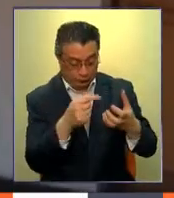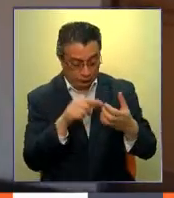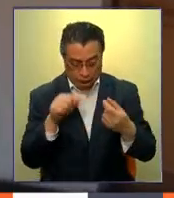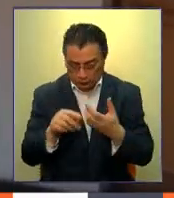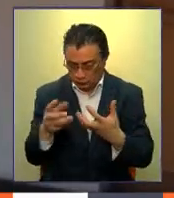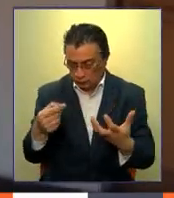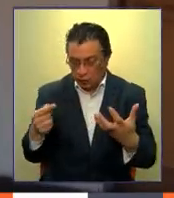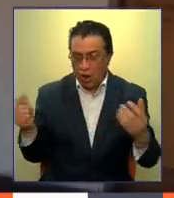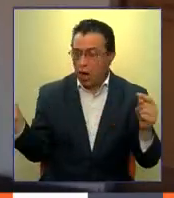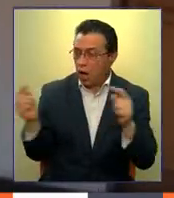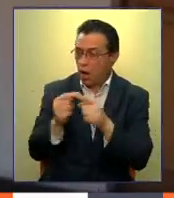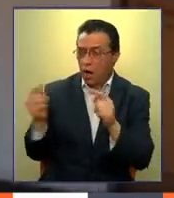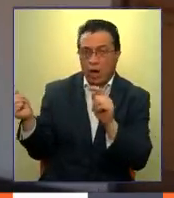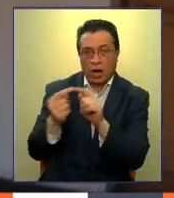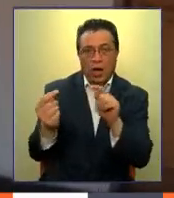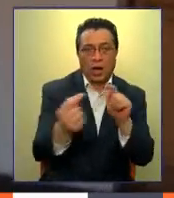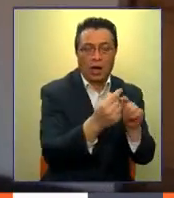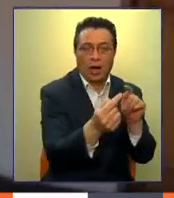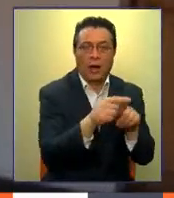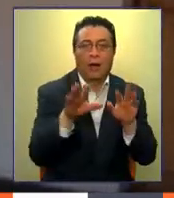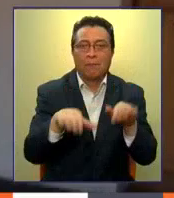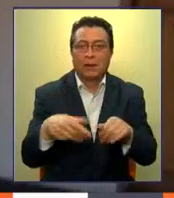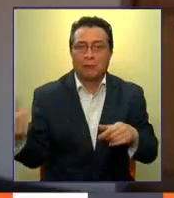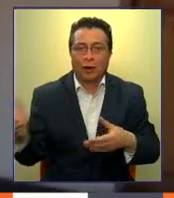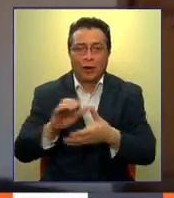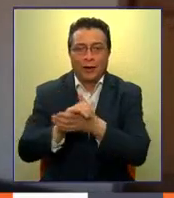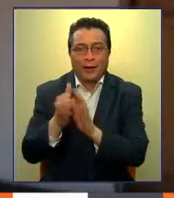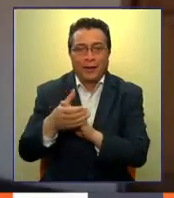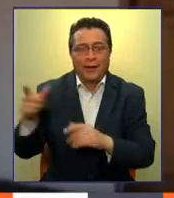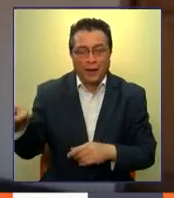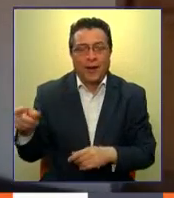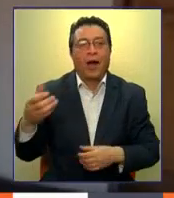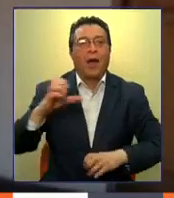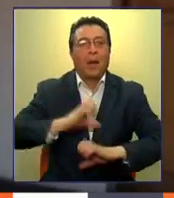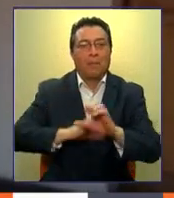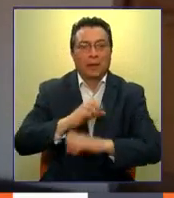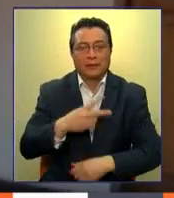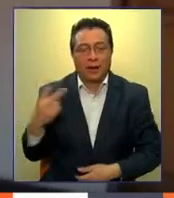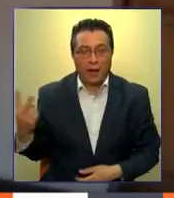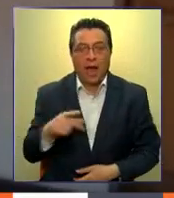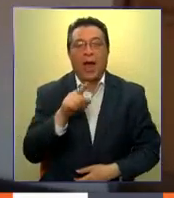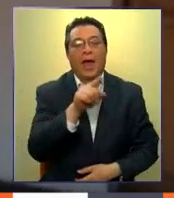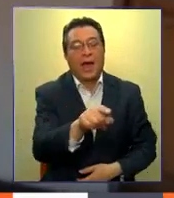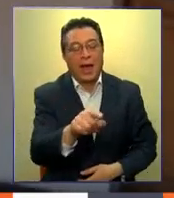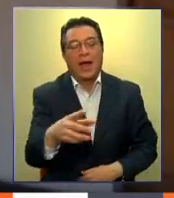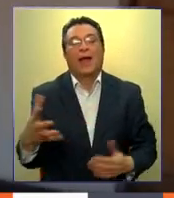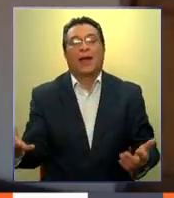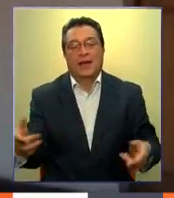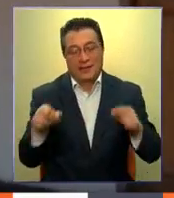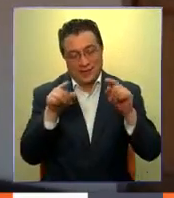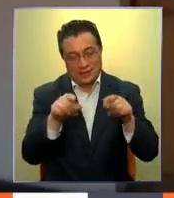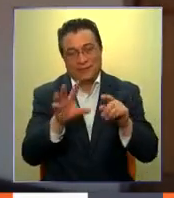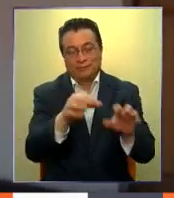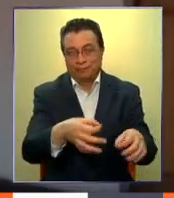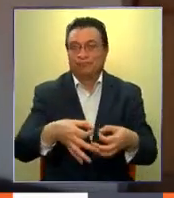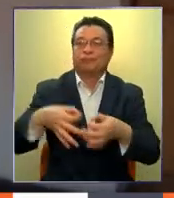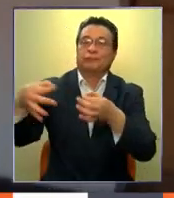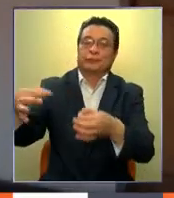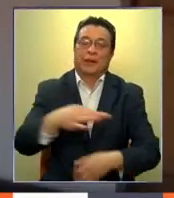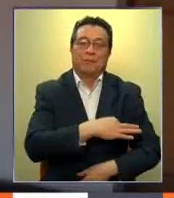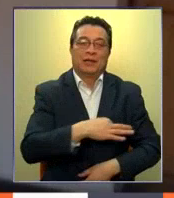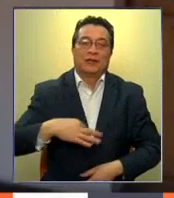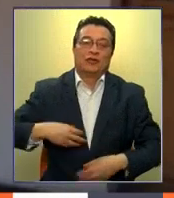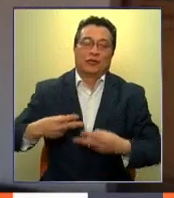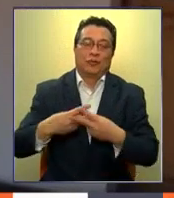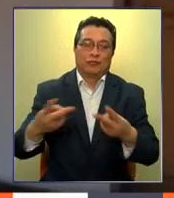vínculo directo con el conductor del camión de la empresa prosegur esos antecedentes fueron la difusión del misterio público y se logró